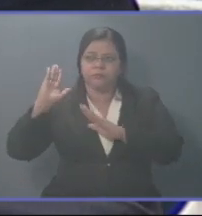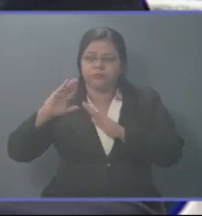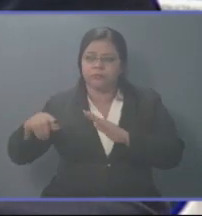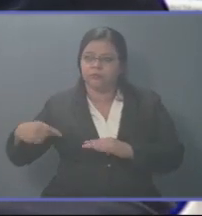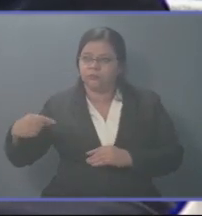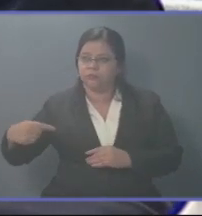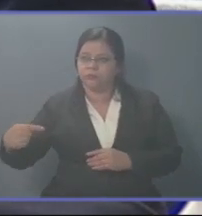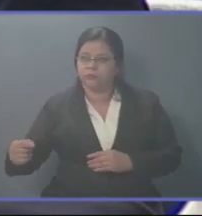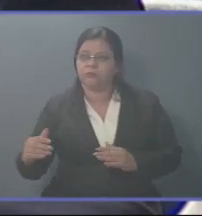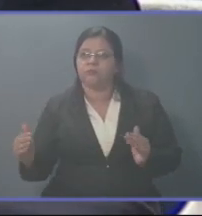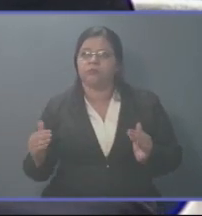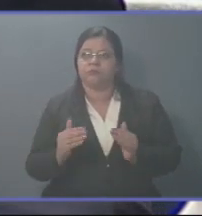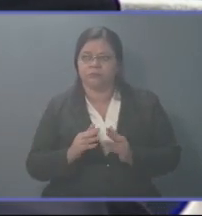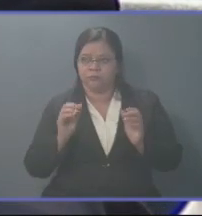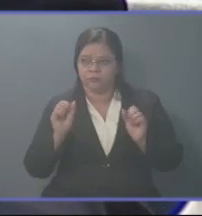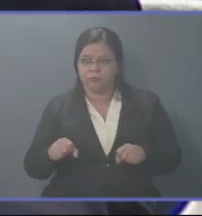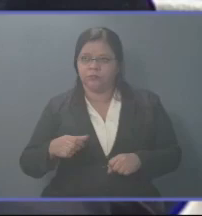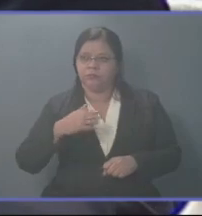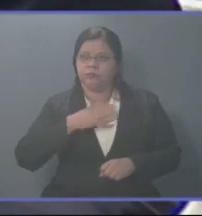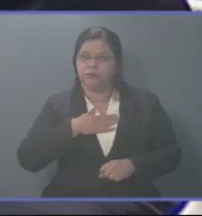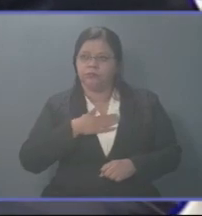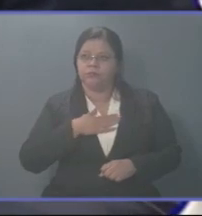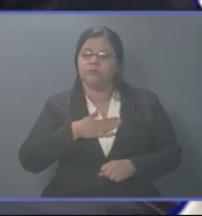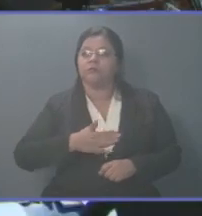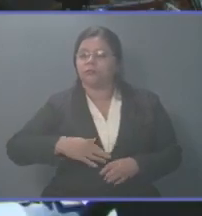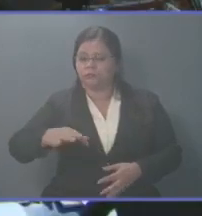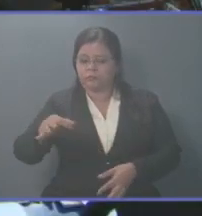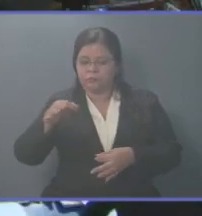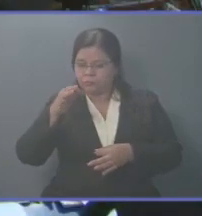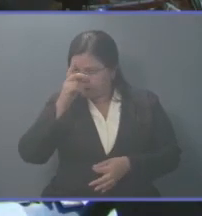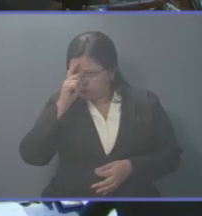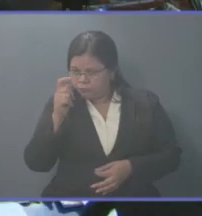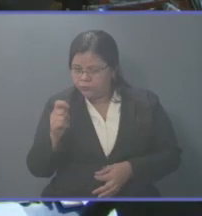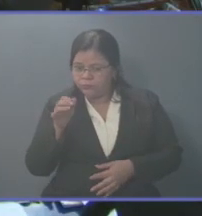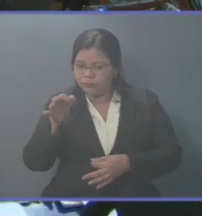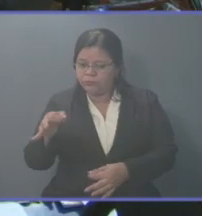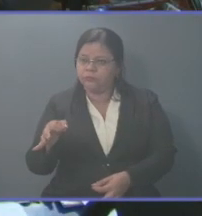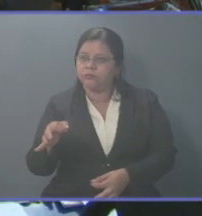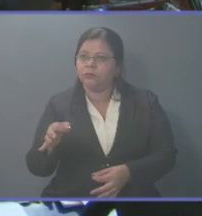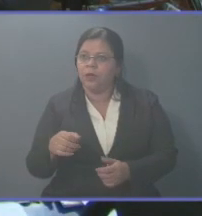así como el otorgamiento de títulos honoríficos